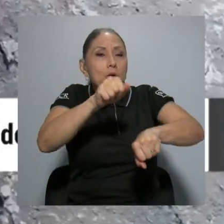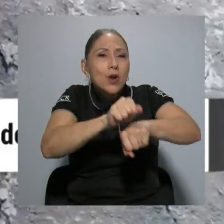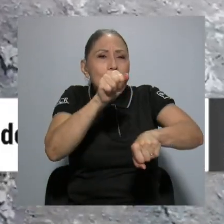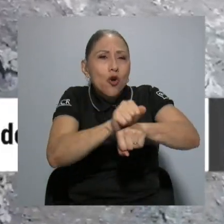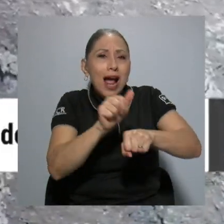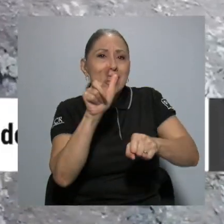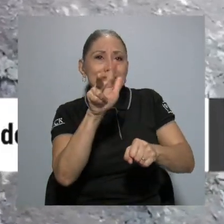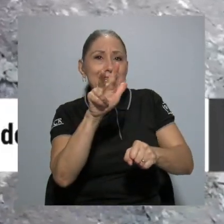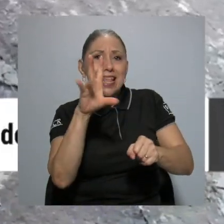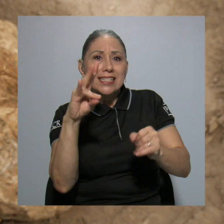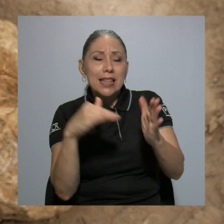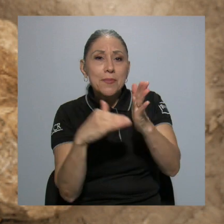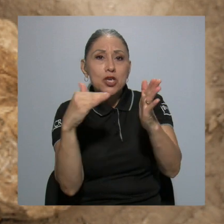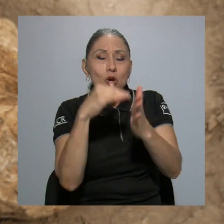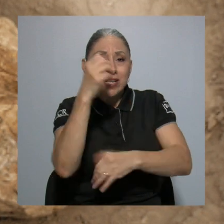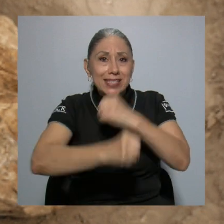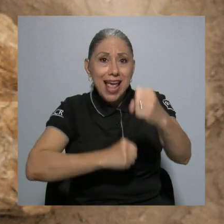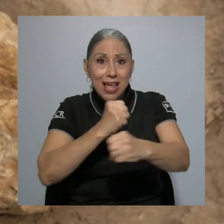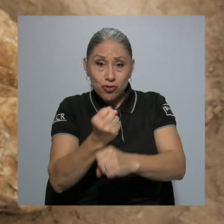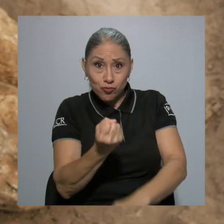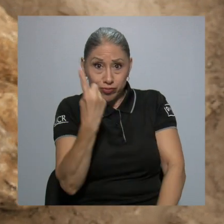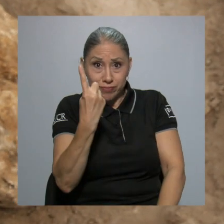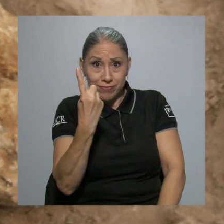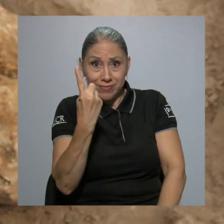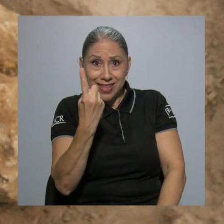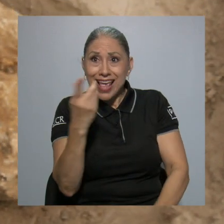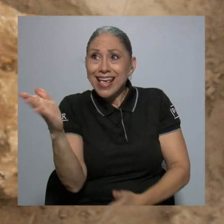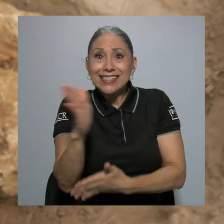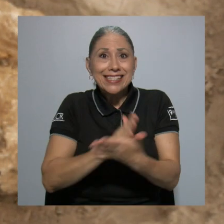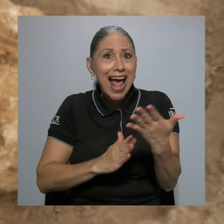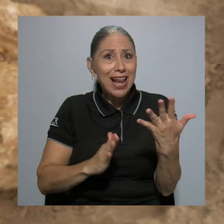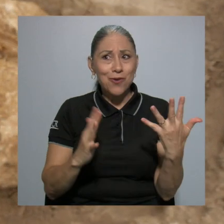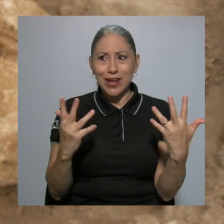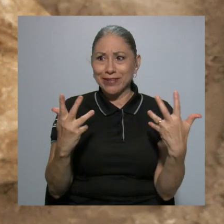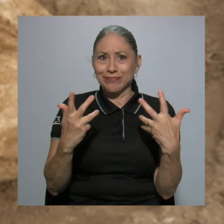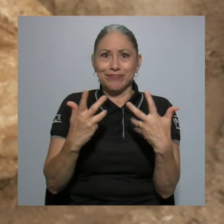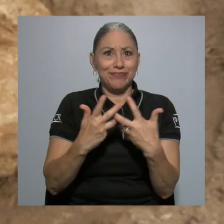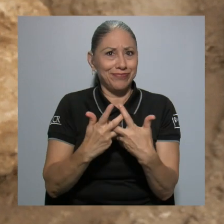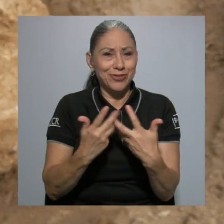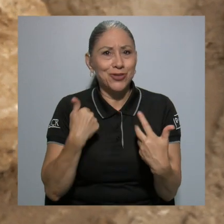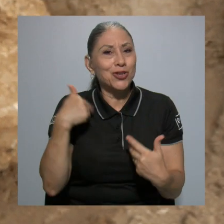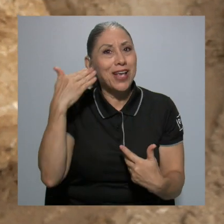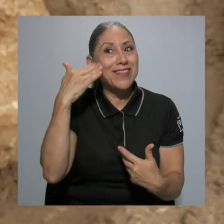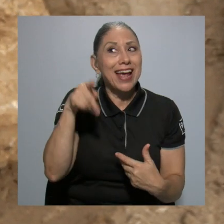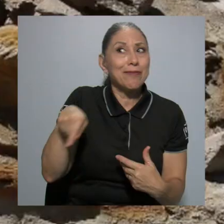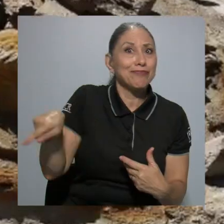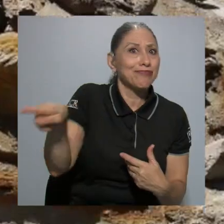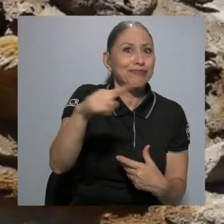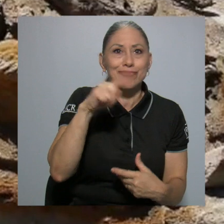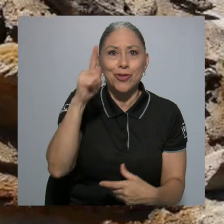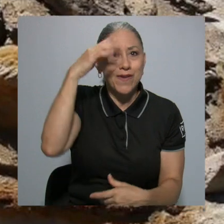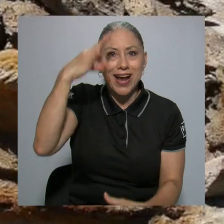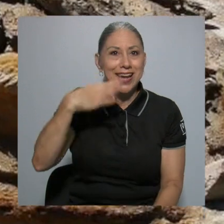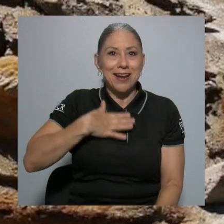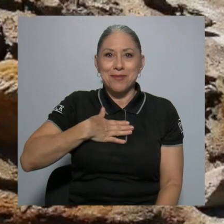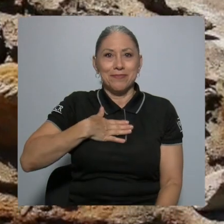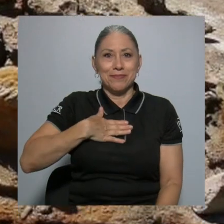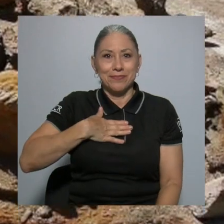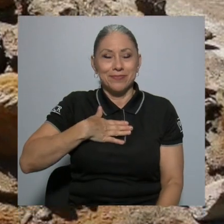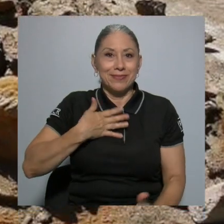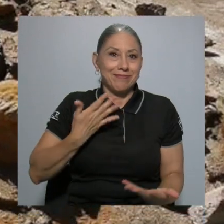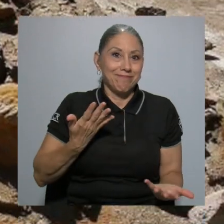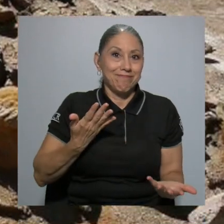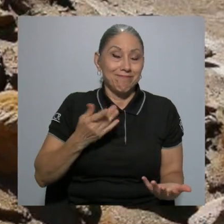Nos comprendemos. Era algo que se salía del cuadro y sabía que no me iban a creer.